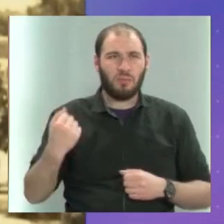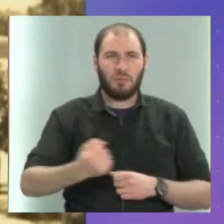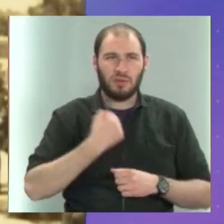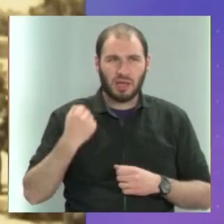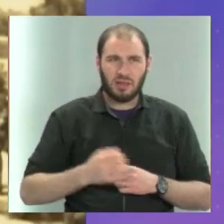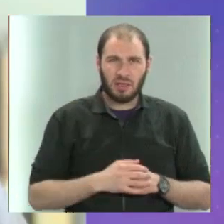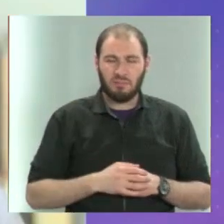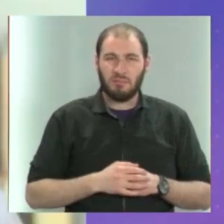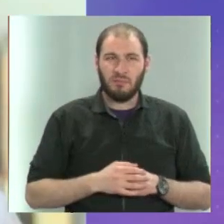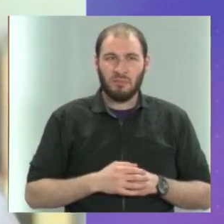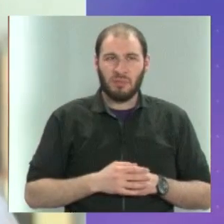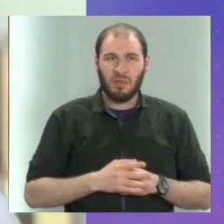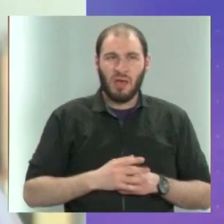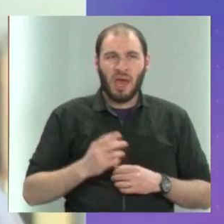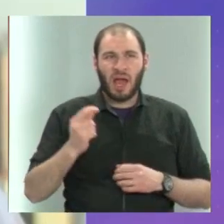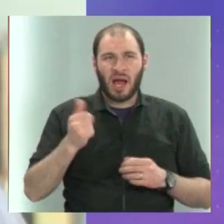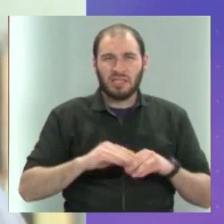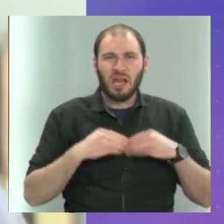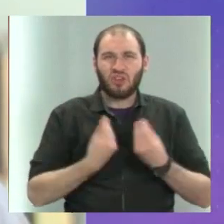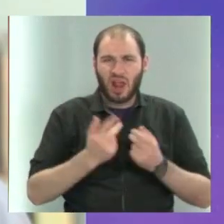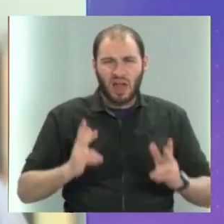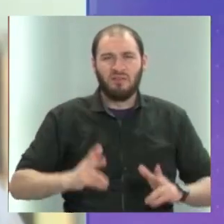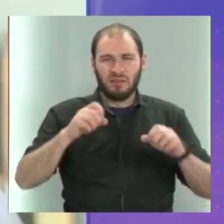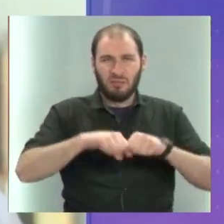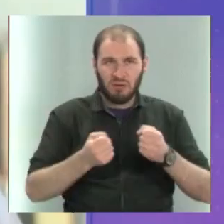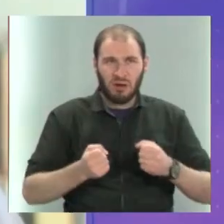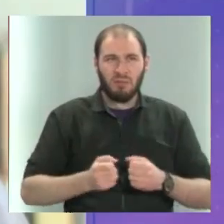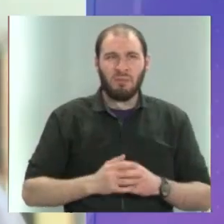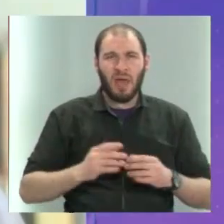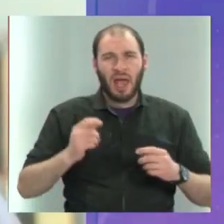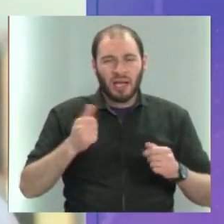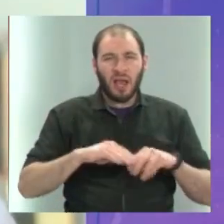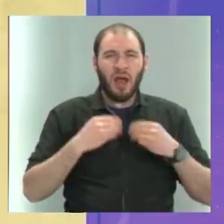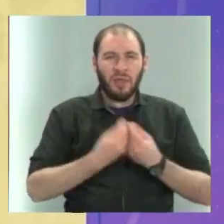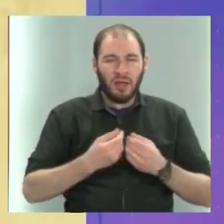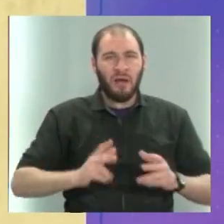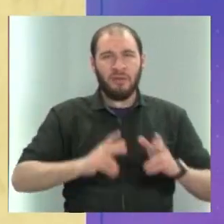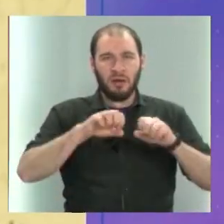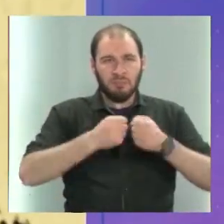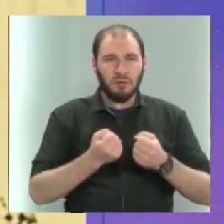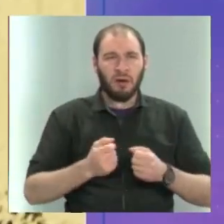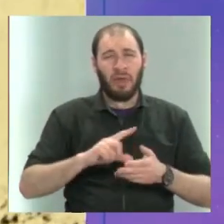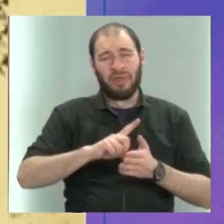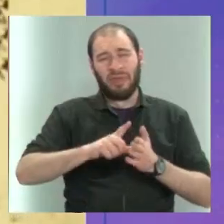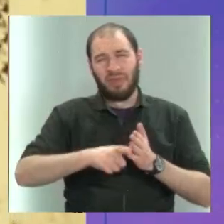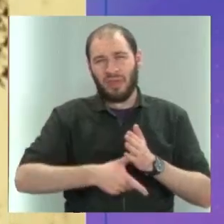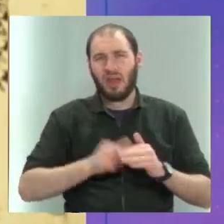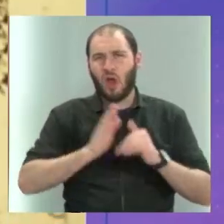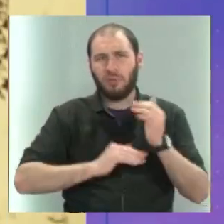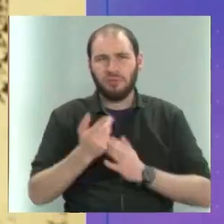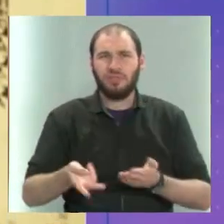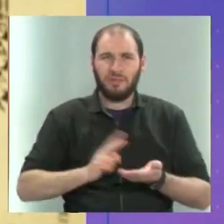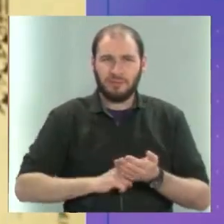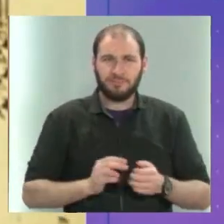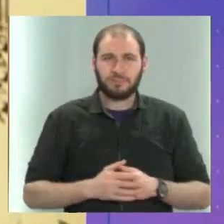importante, destruyó la casi totalidad de los edificios, arruinó la casi totalidad de los edificios, demoró bastante la reconstrucción